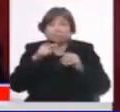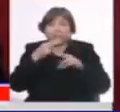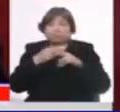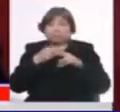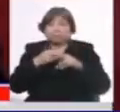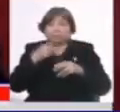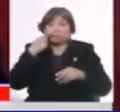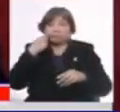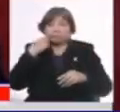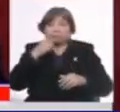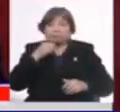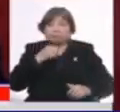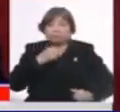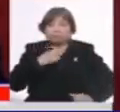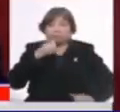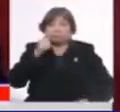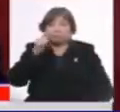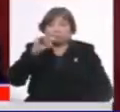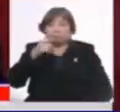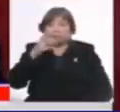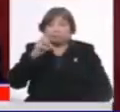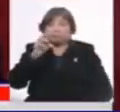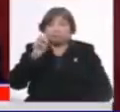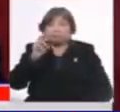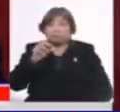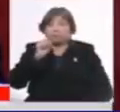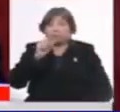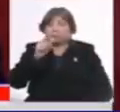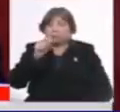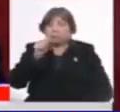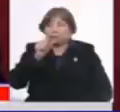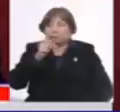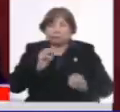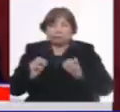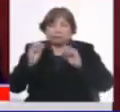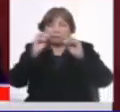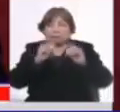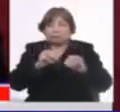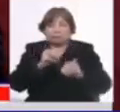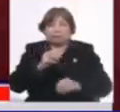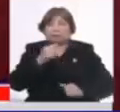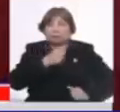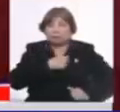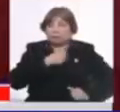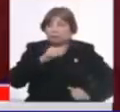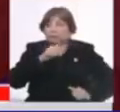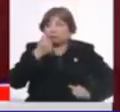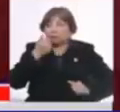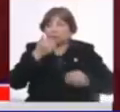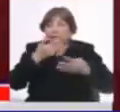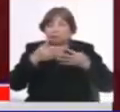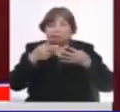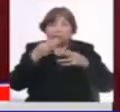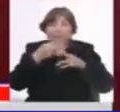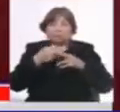nombre del ministro Alejandro Salas para que él pase a Interior. Uh-huh. Otro nombre,